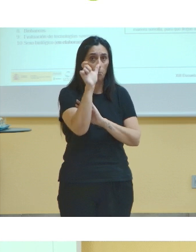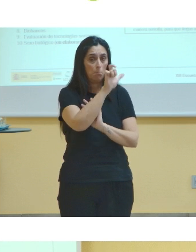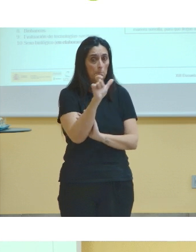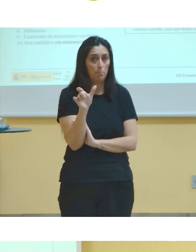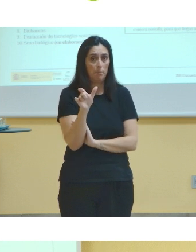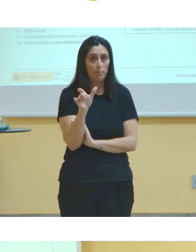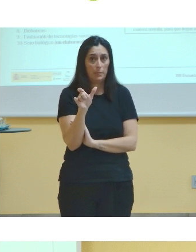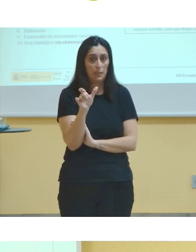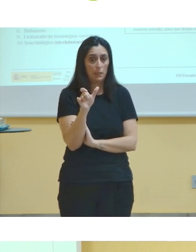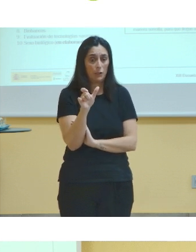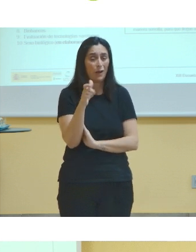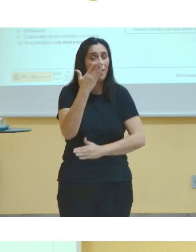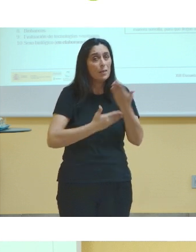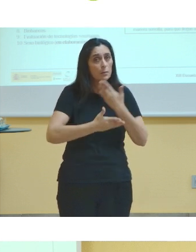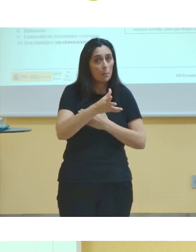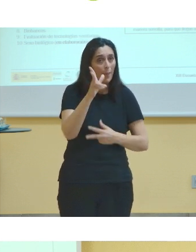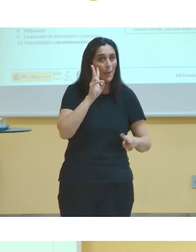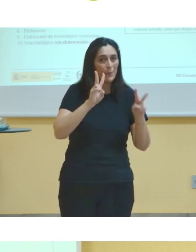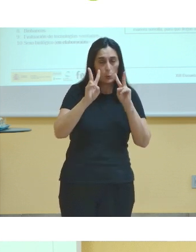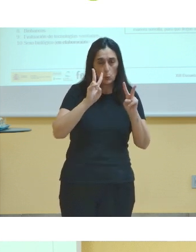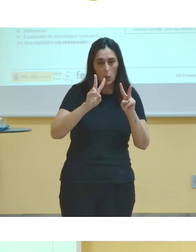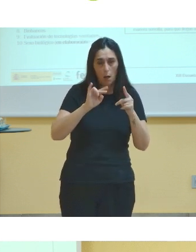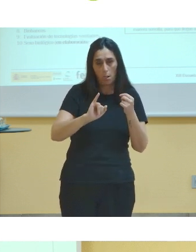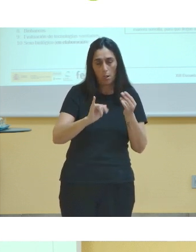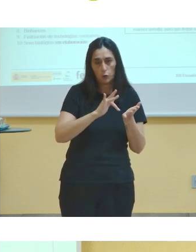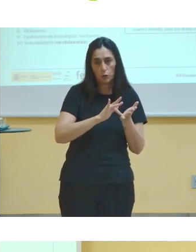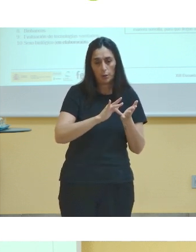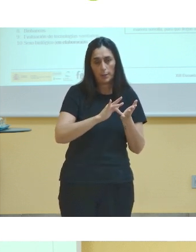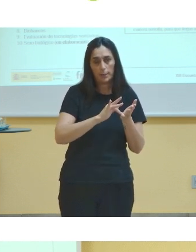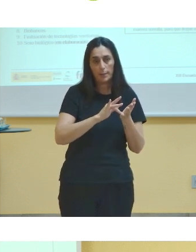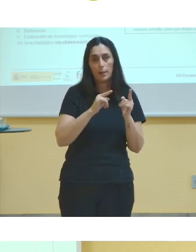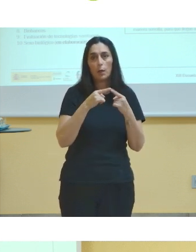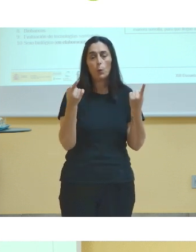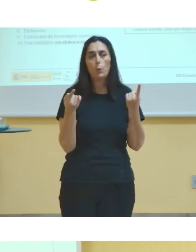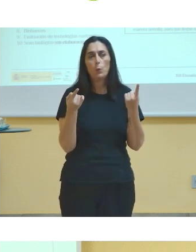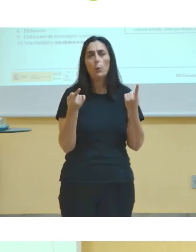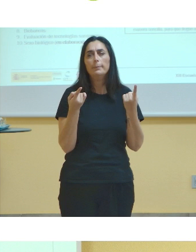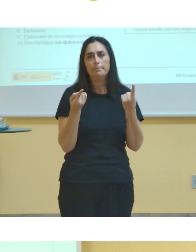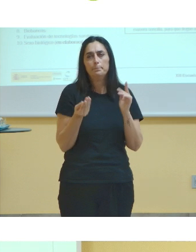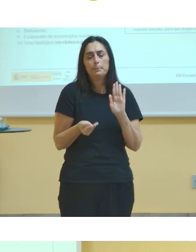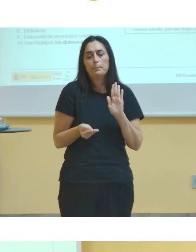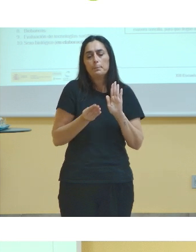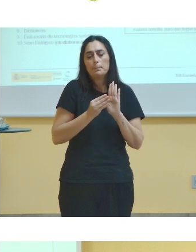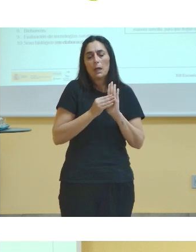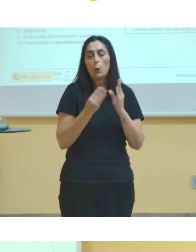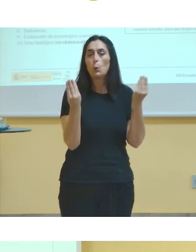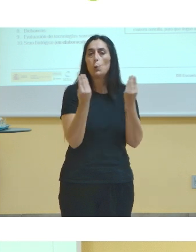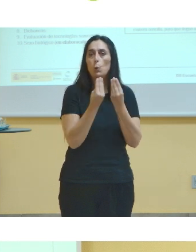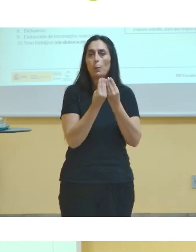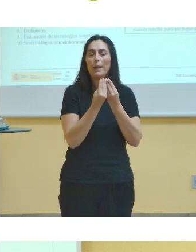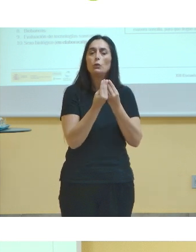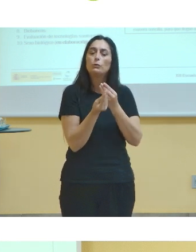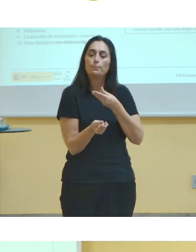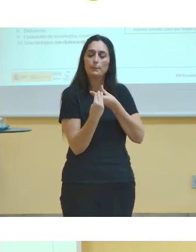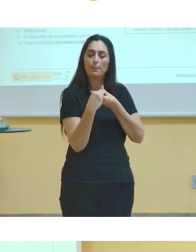con discapacidad visual. Tienen también la virtud que cuentan los diferentes números con personas